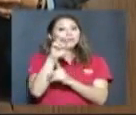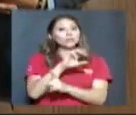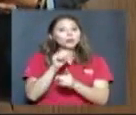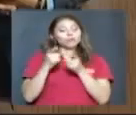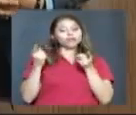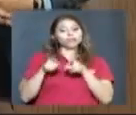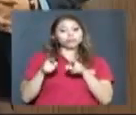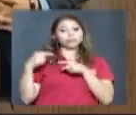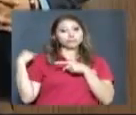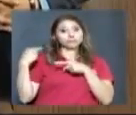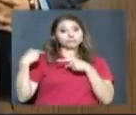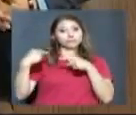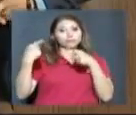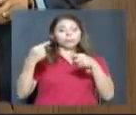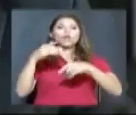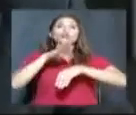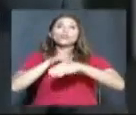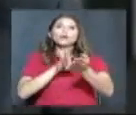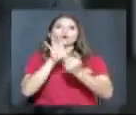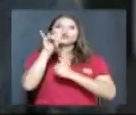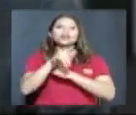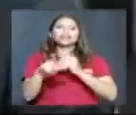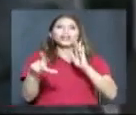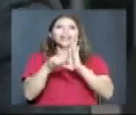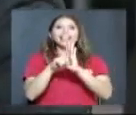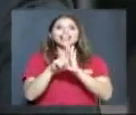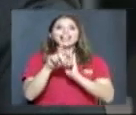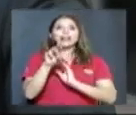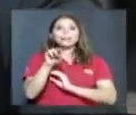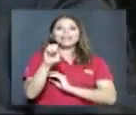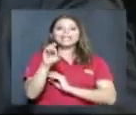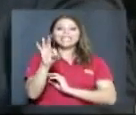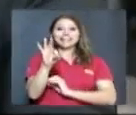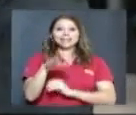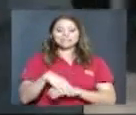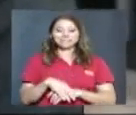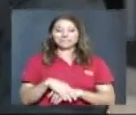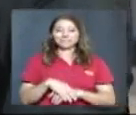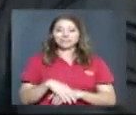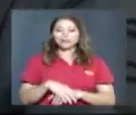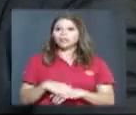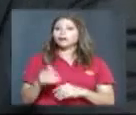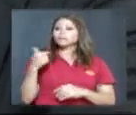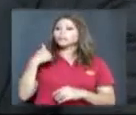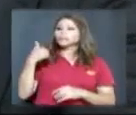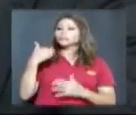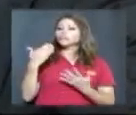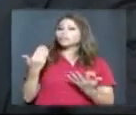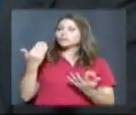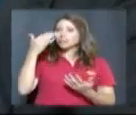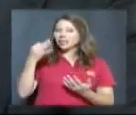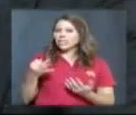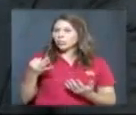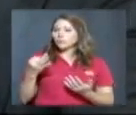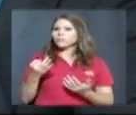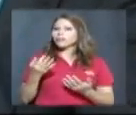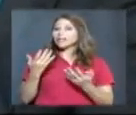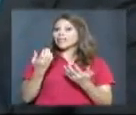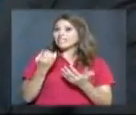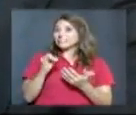meses sobre el proyecto de ley del MISIT. Don Antonio, yo creo que, ¿qué implicará ese cambio de